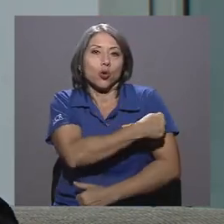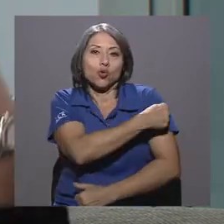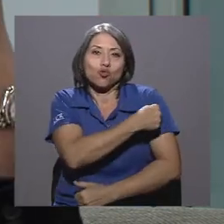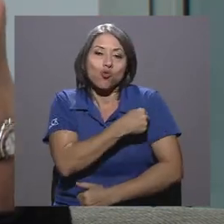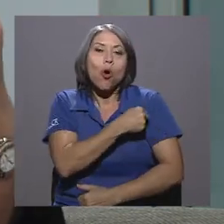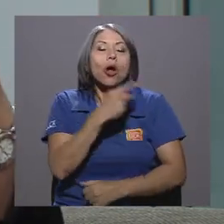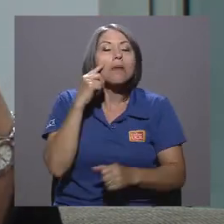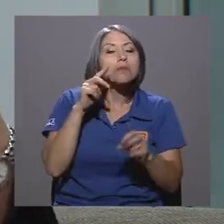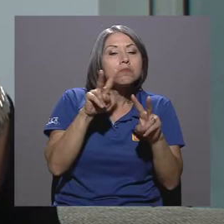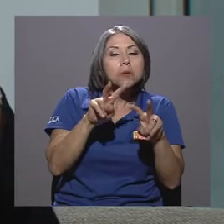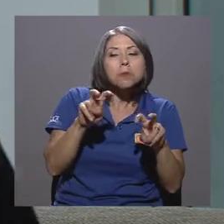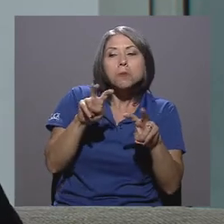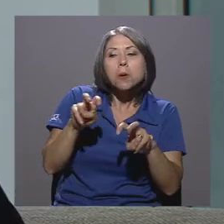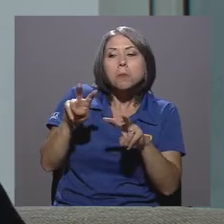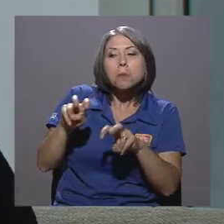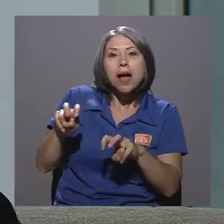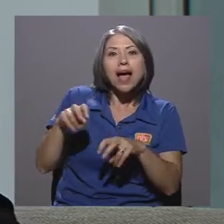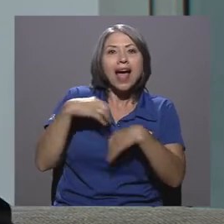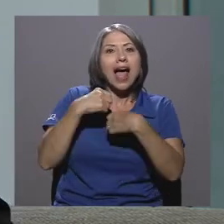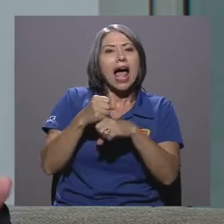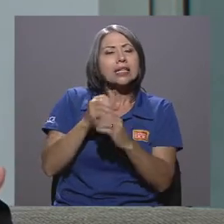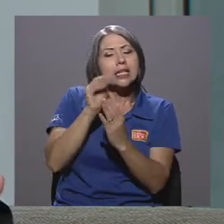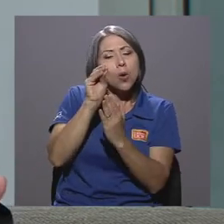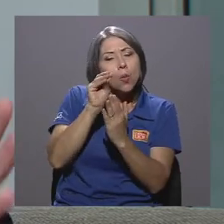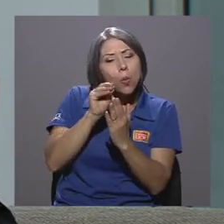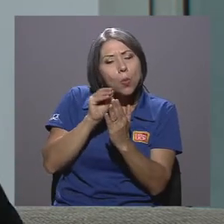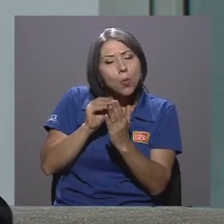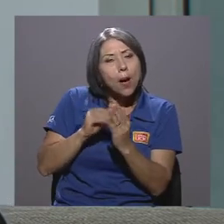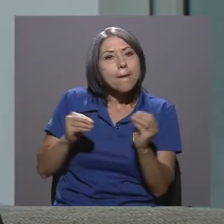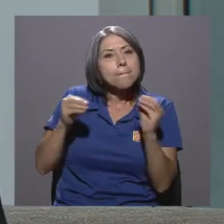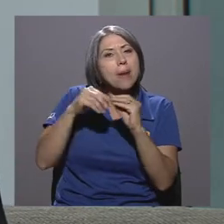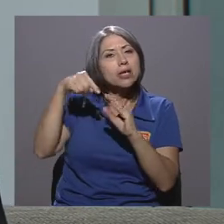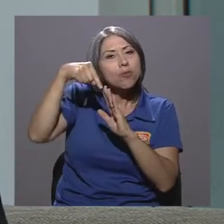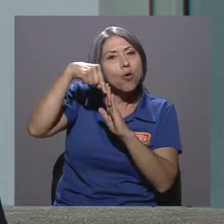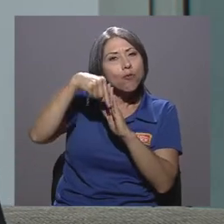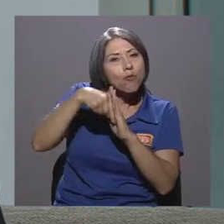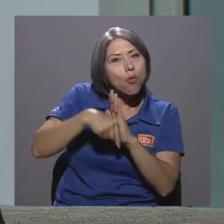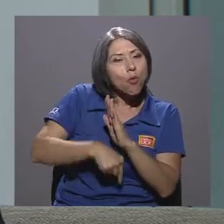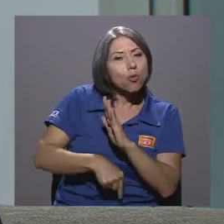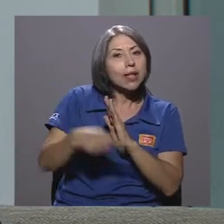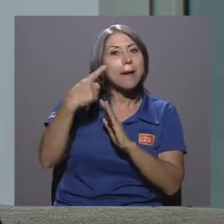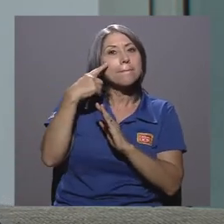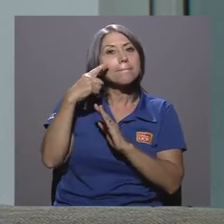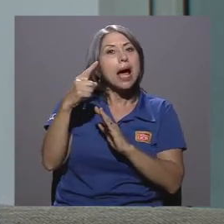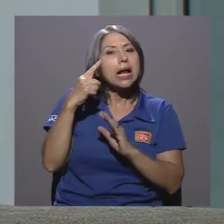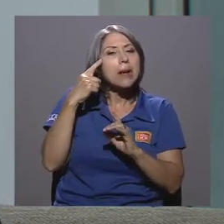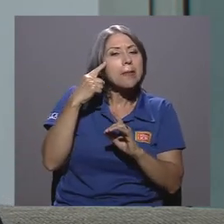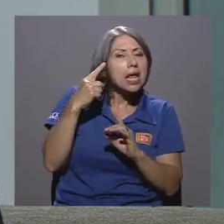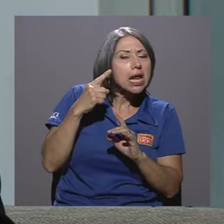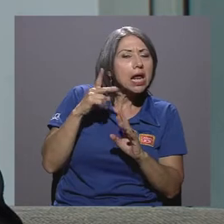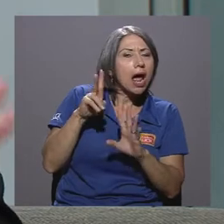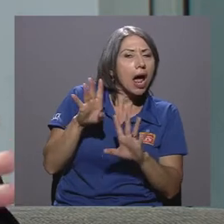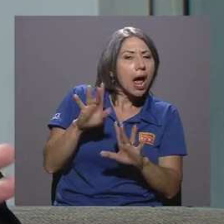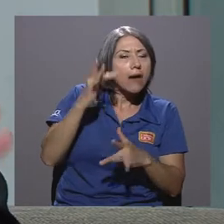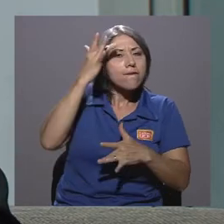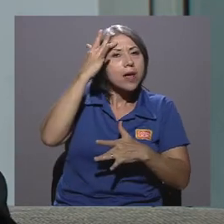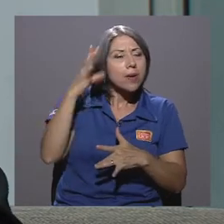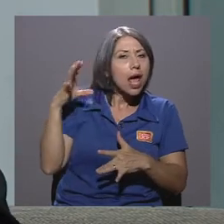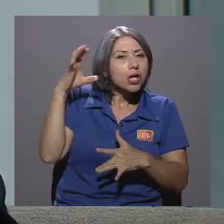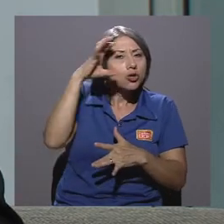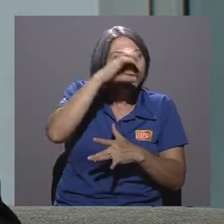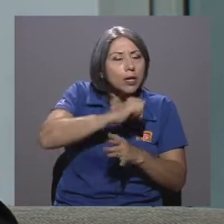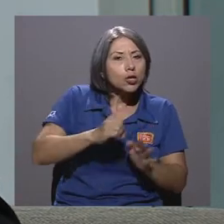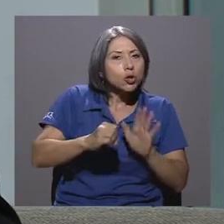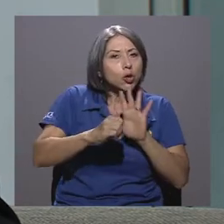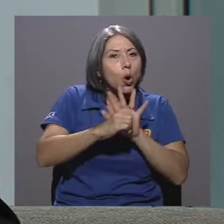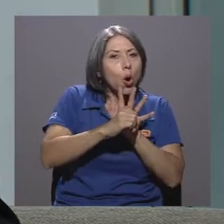la valoración y hace como una historia un poquito más profunda, orientando a nuestra definición de caso sospechoso. Y además el